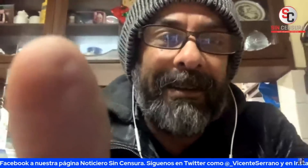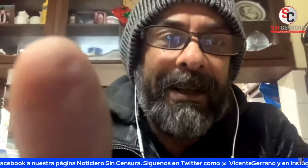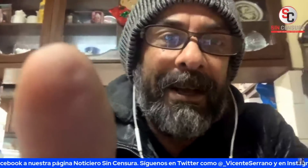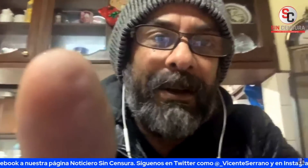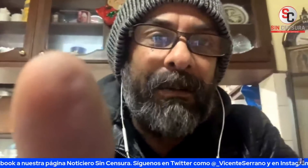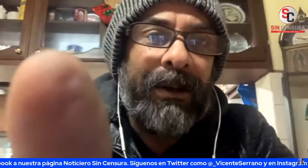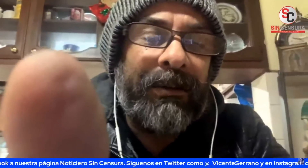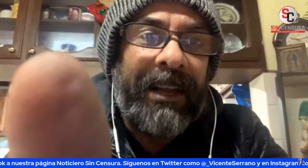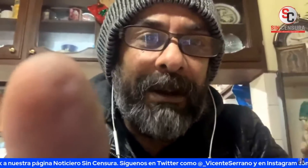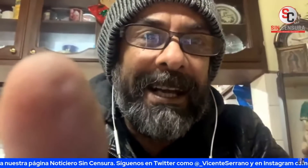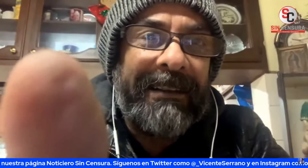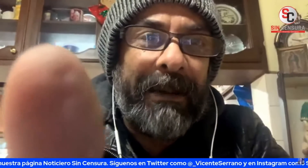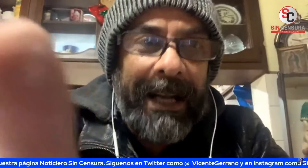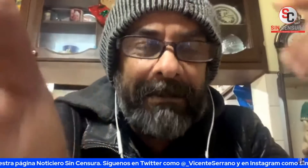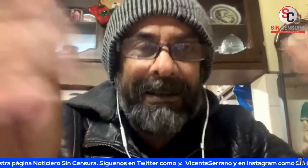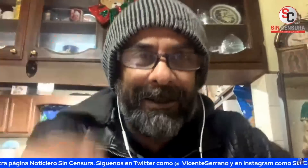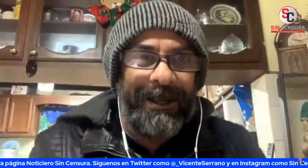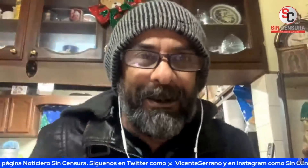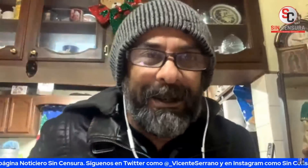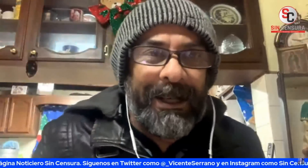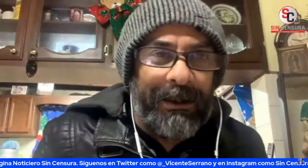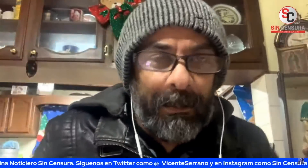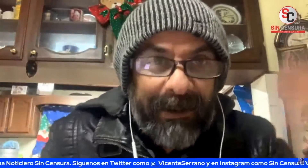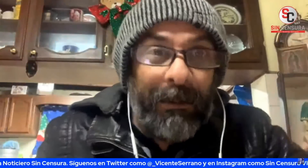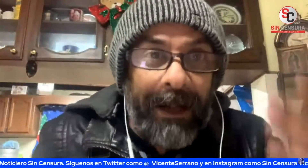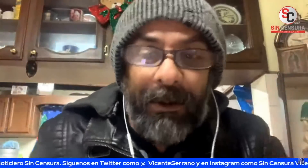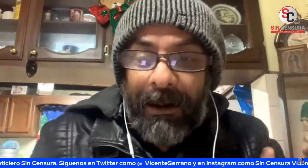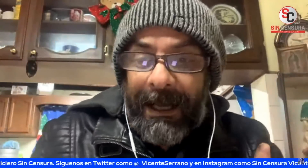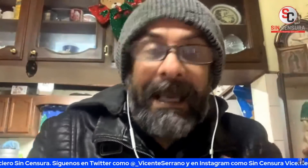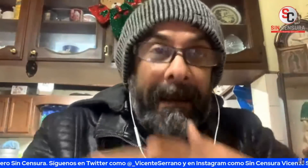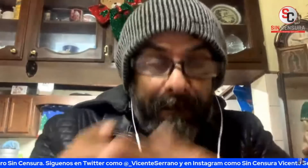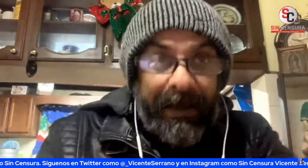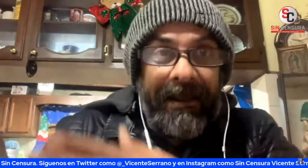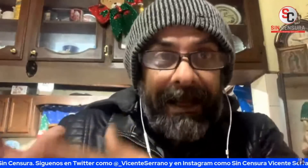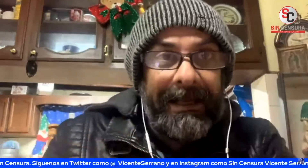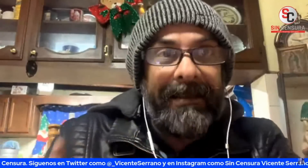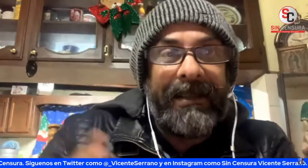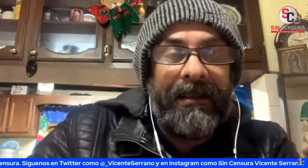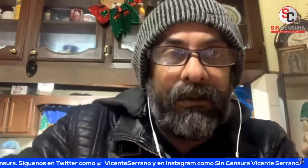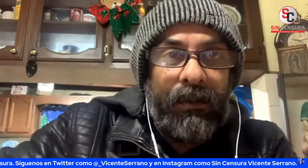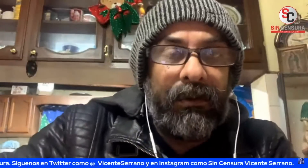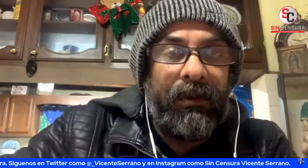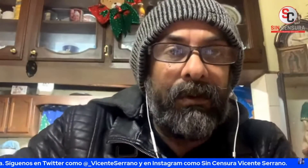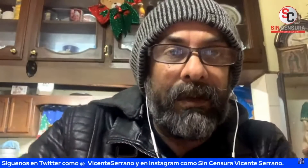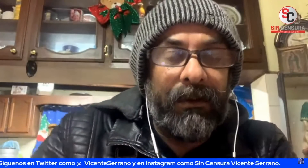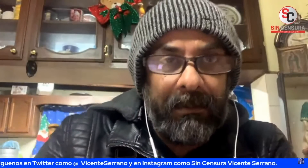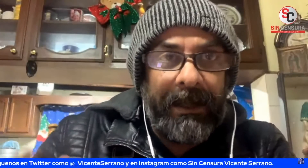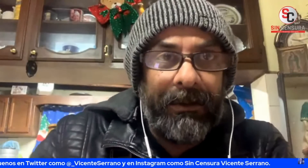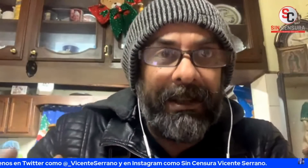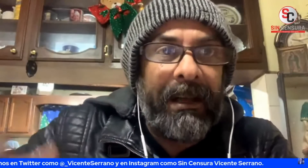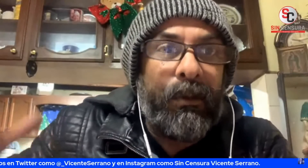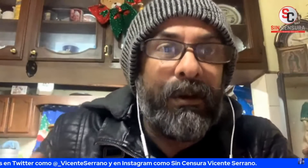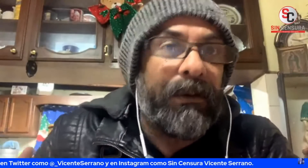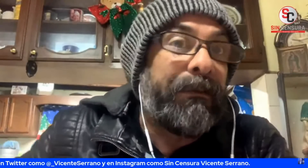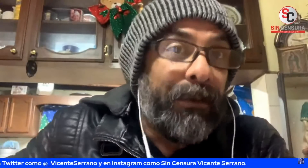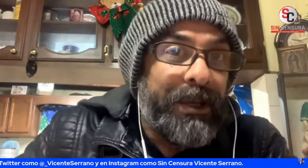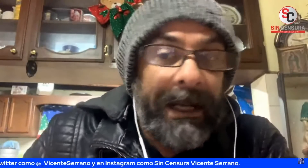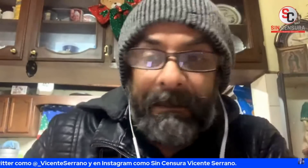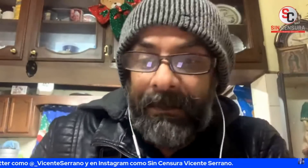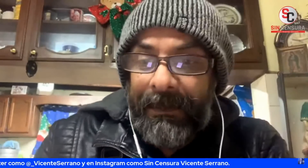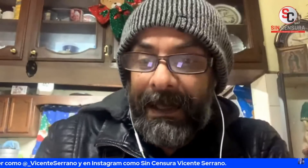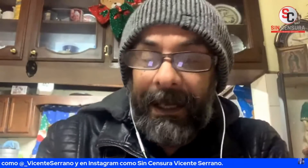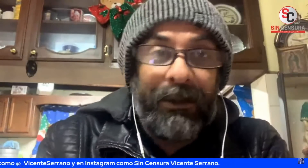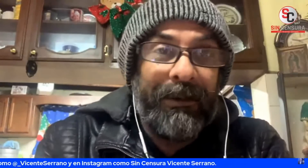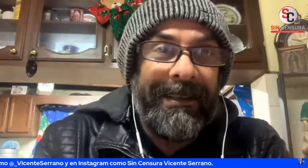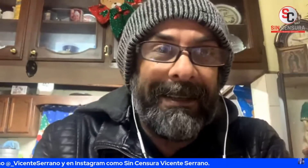palabras. Entonces, sí, cuando se adueña las palabras, López Obrador impide que este discurso de los medios hegemónicos